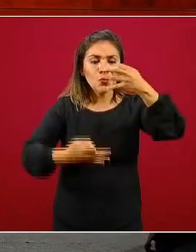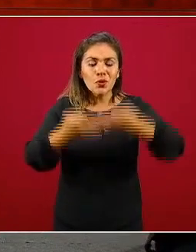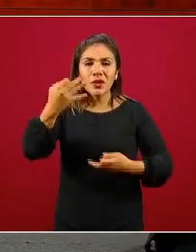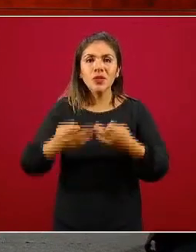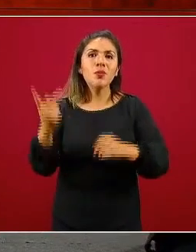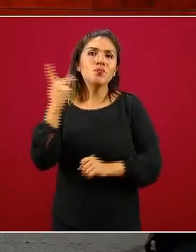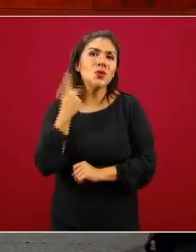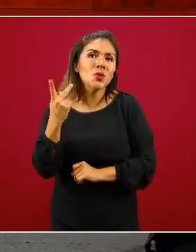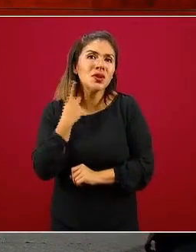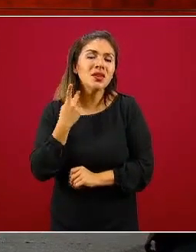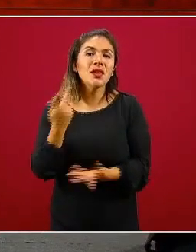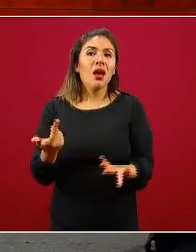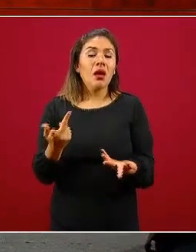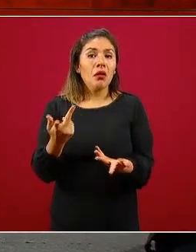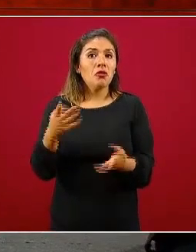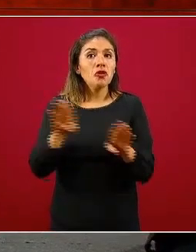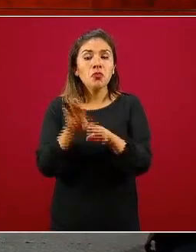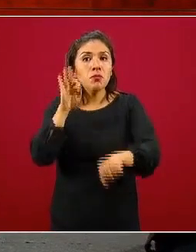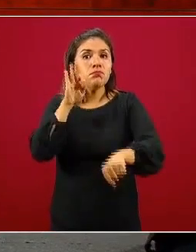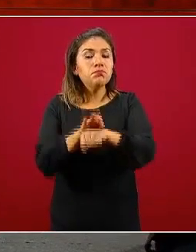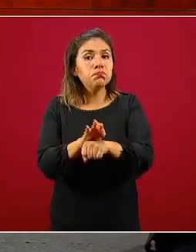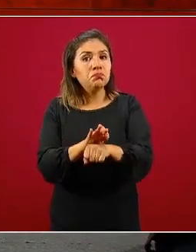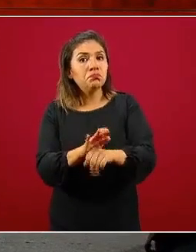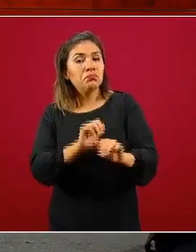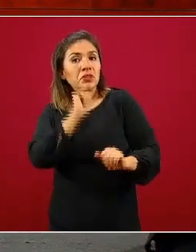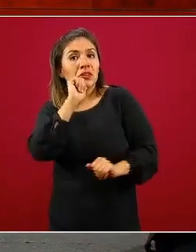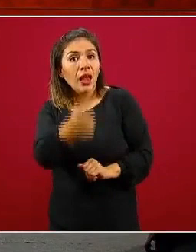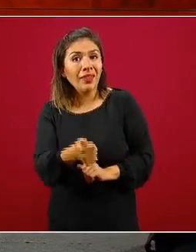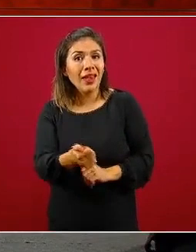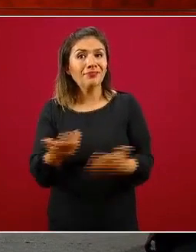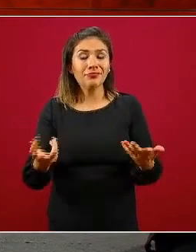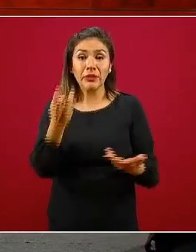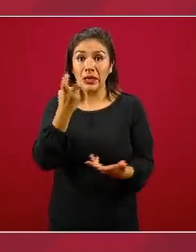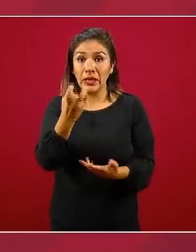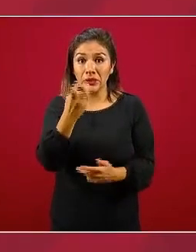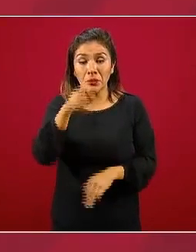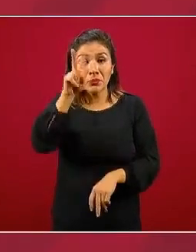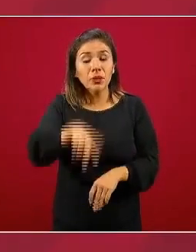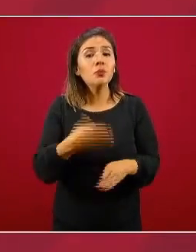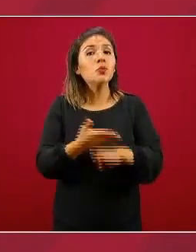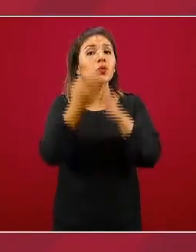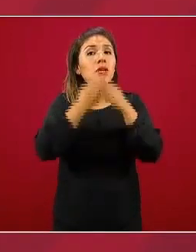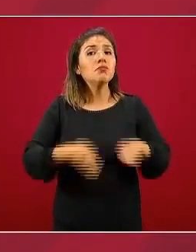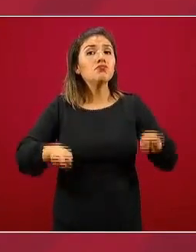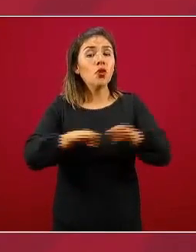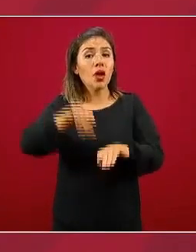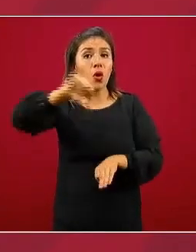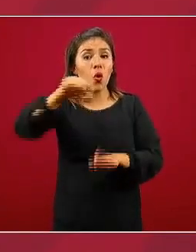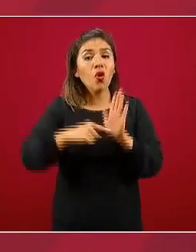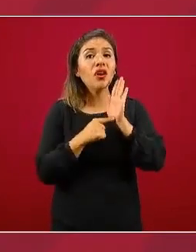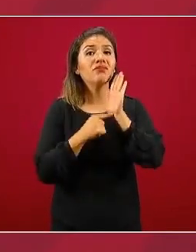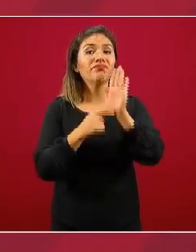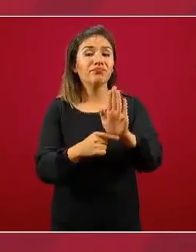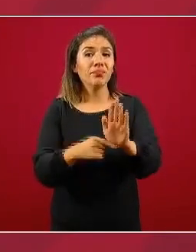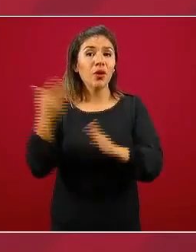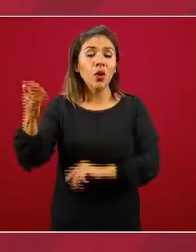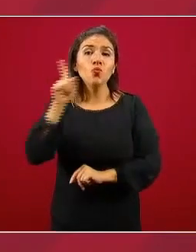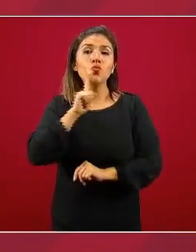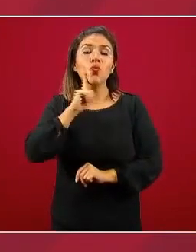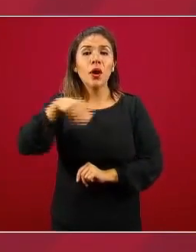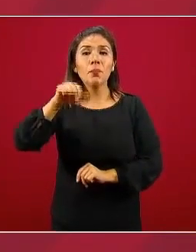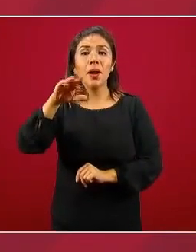jurídica, política, en todos los sentidos. Entonces, me parece extraordinariamente importante el mensaje que hoy nos trae